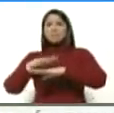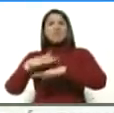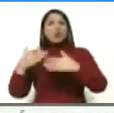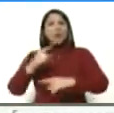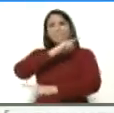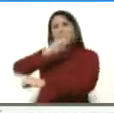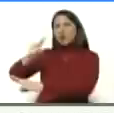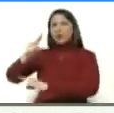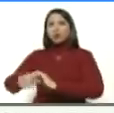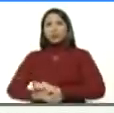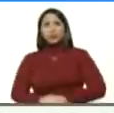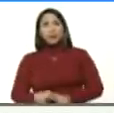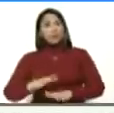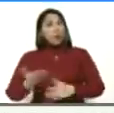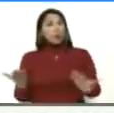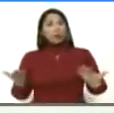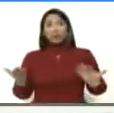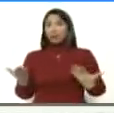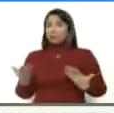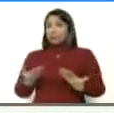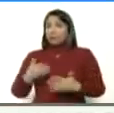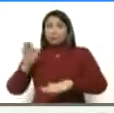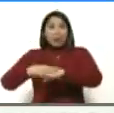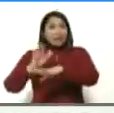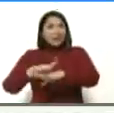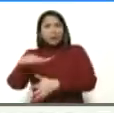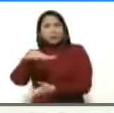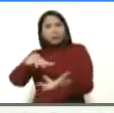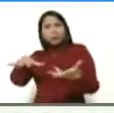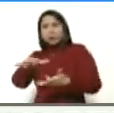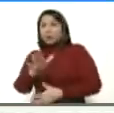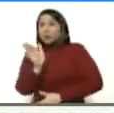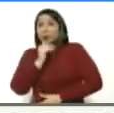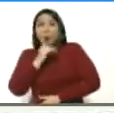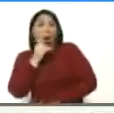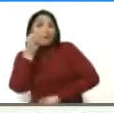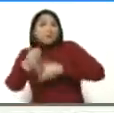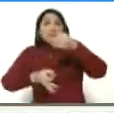demandó? Bueno, porque se está dando una situación inexplicable,